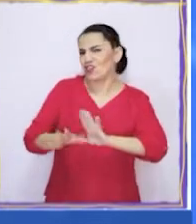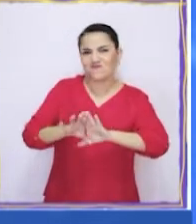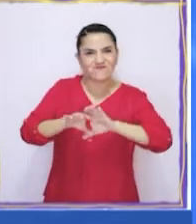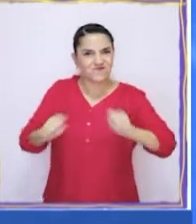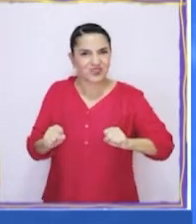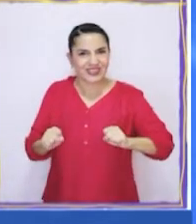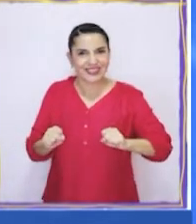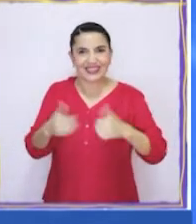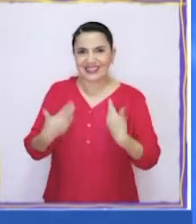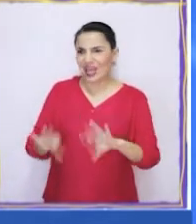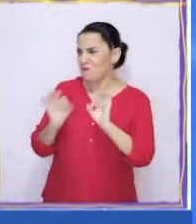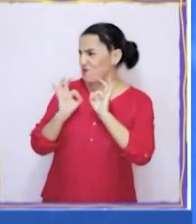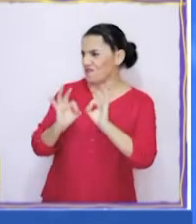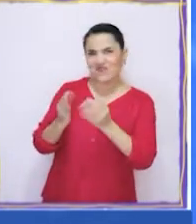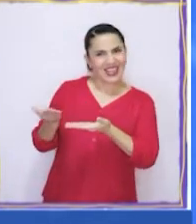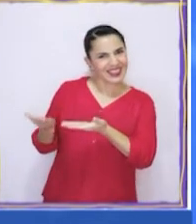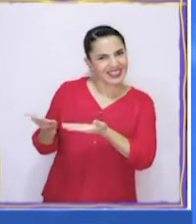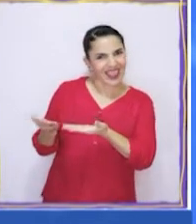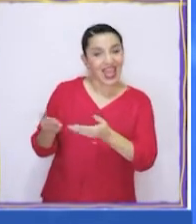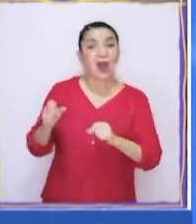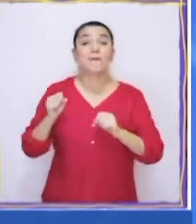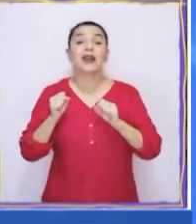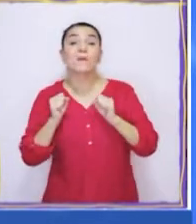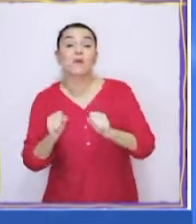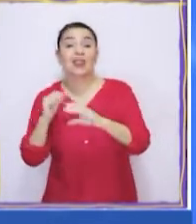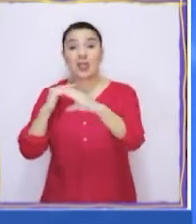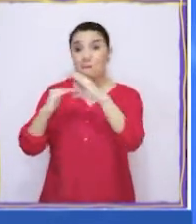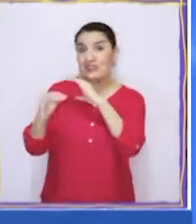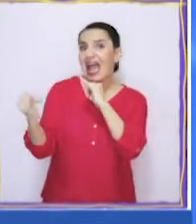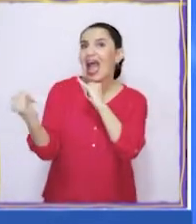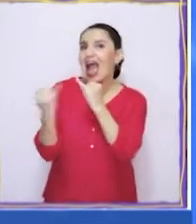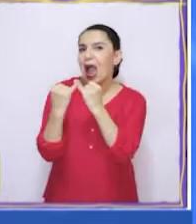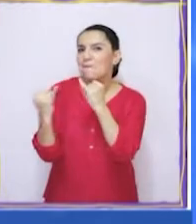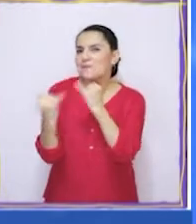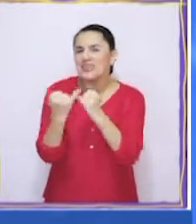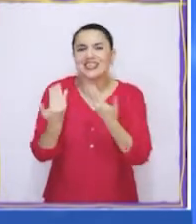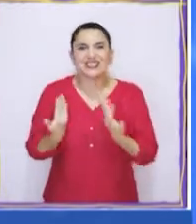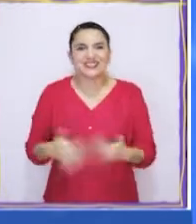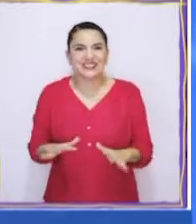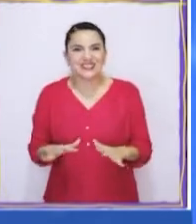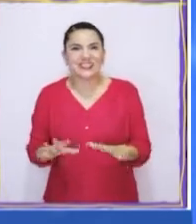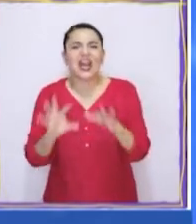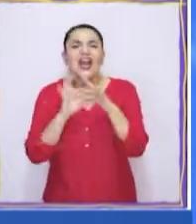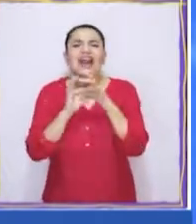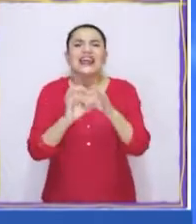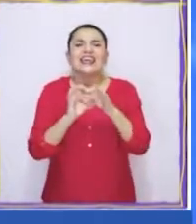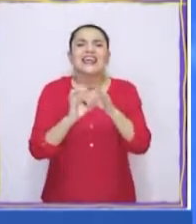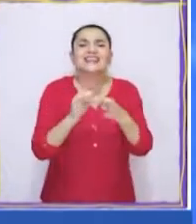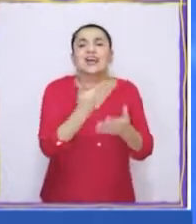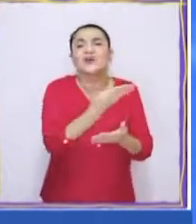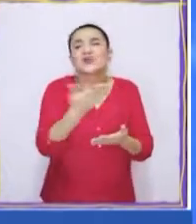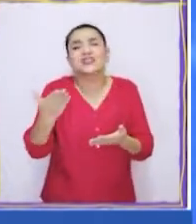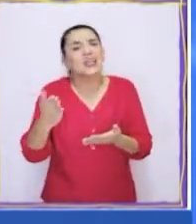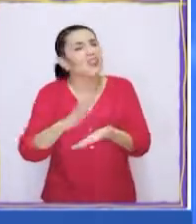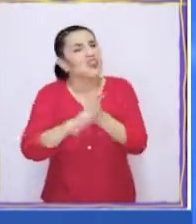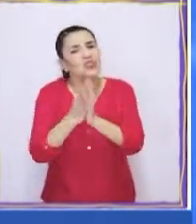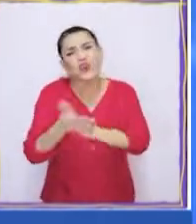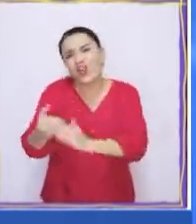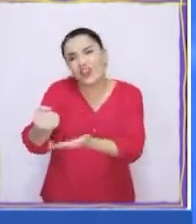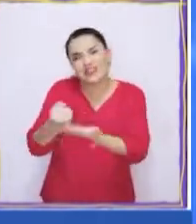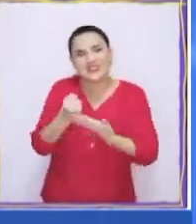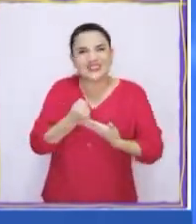terminada y está perfecta para que se la pueda mandar a mi amigo iñaki gracias a ustedes por